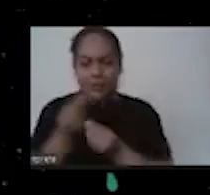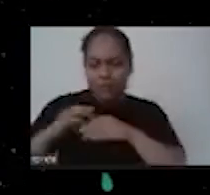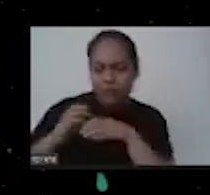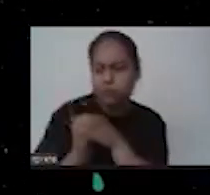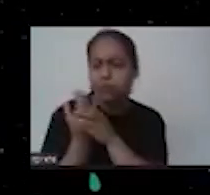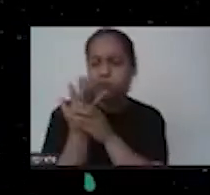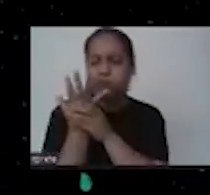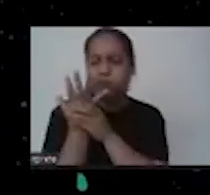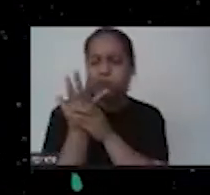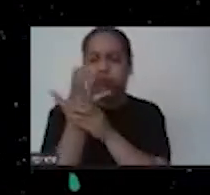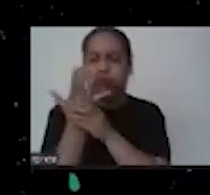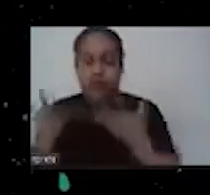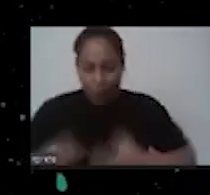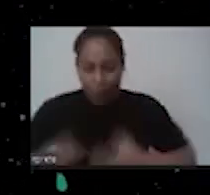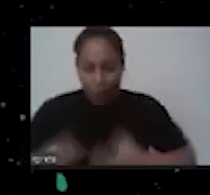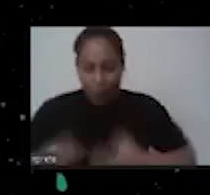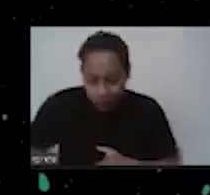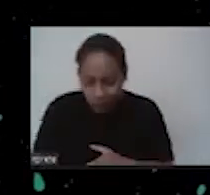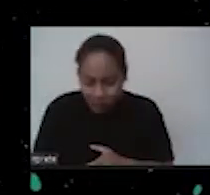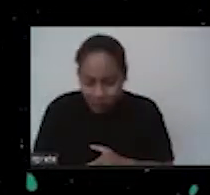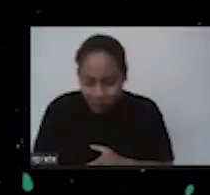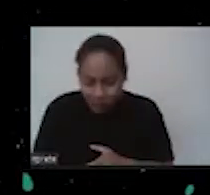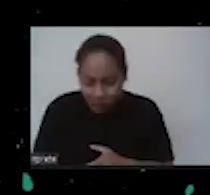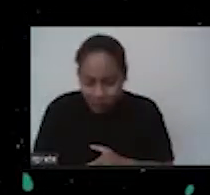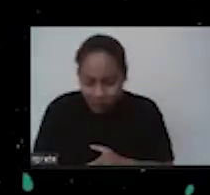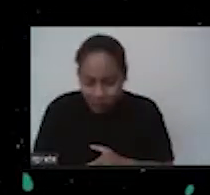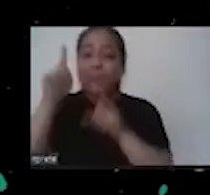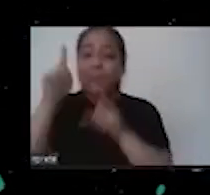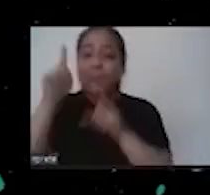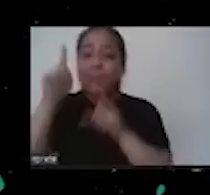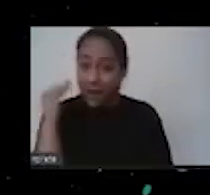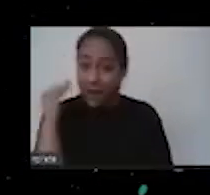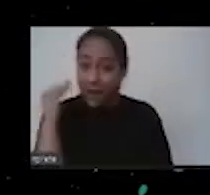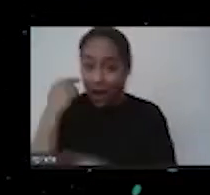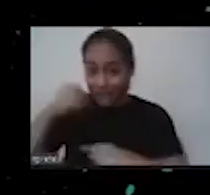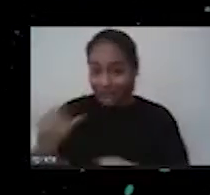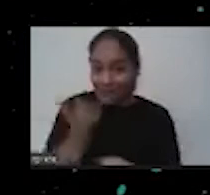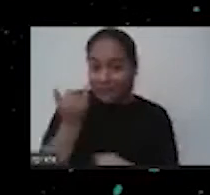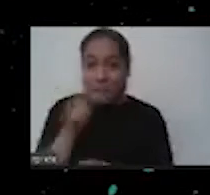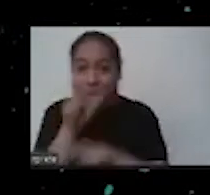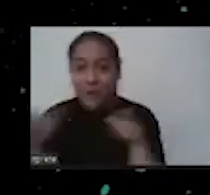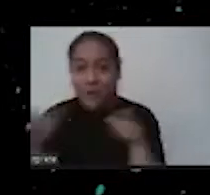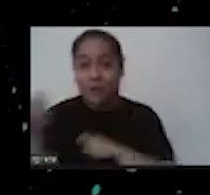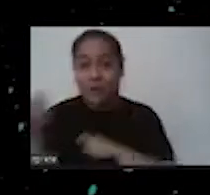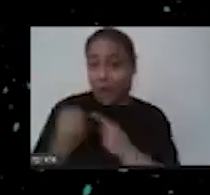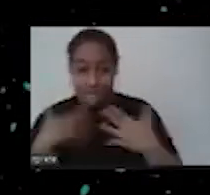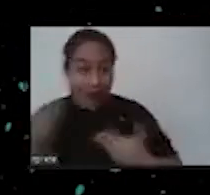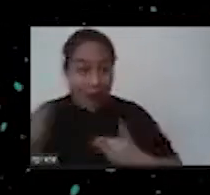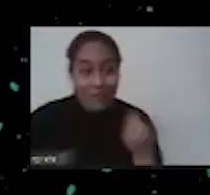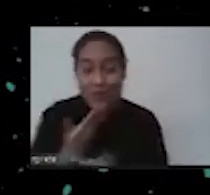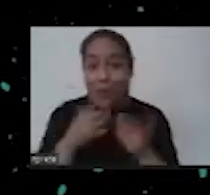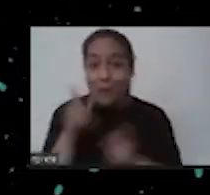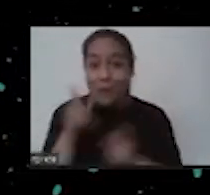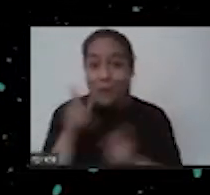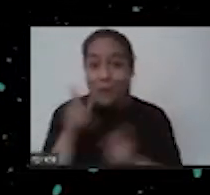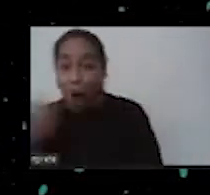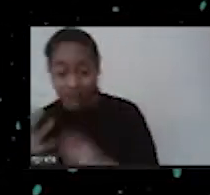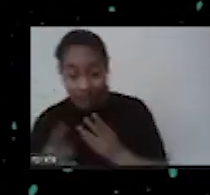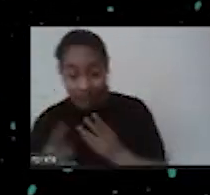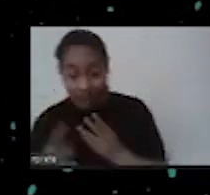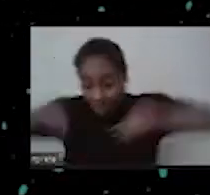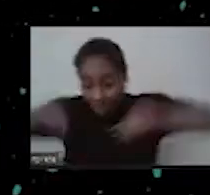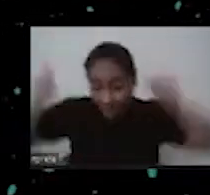el vientre. Soy una mujer a la que nadie besó jamás con entusiasmo. Soy una mujer que